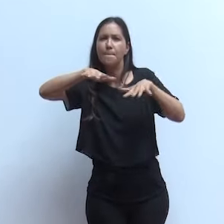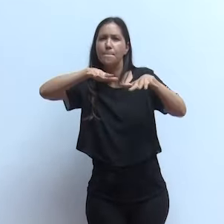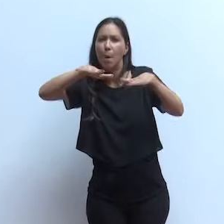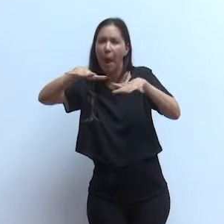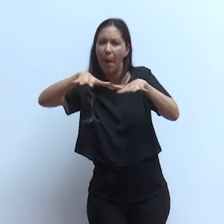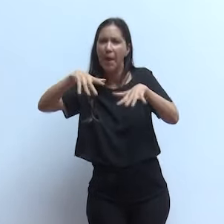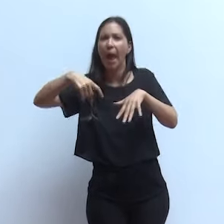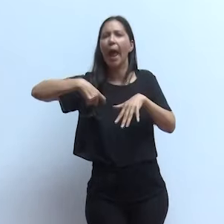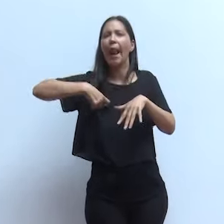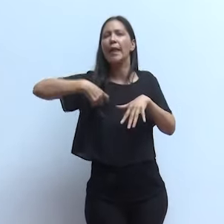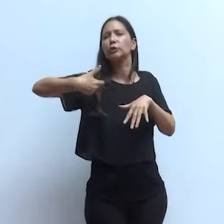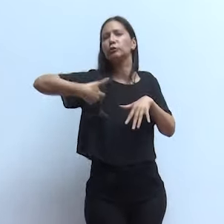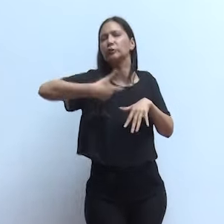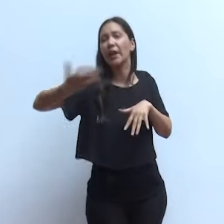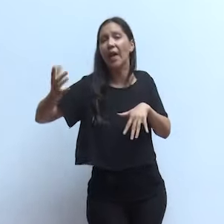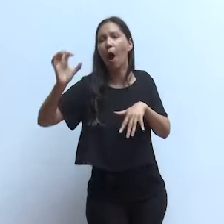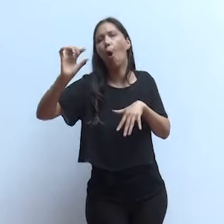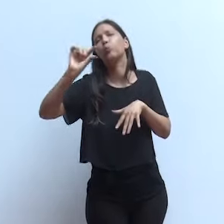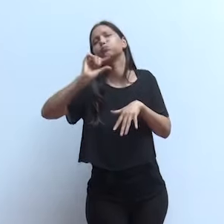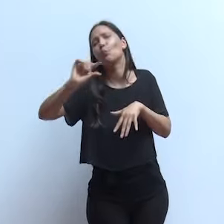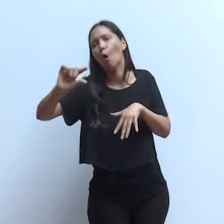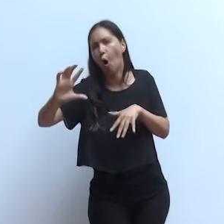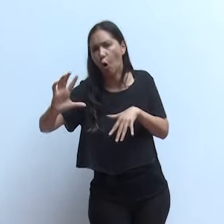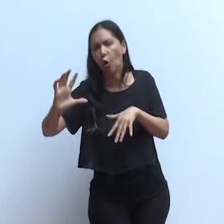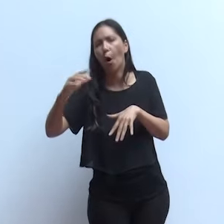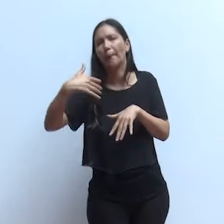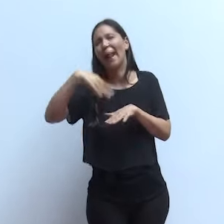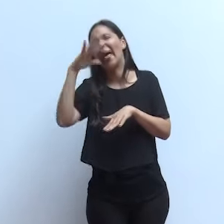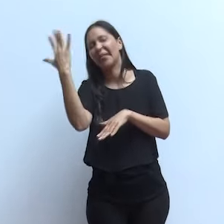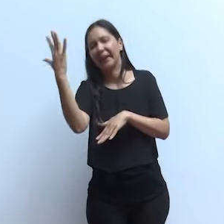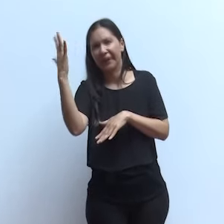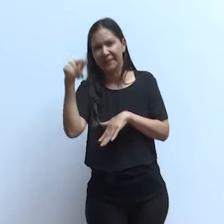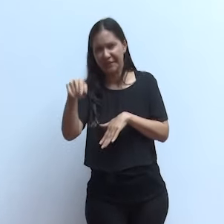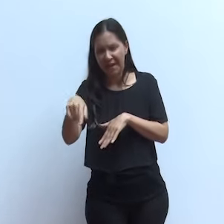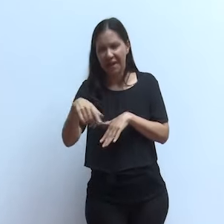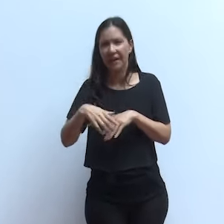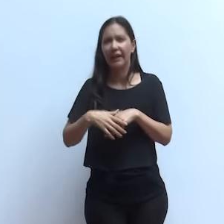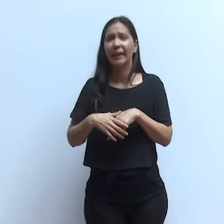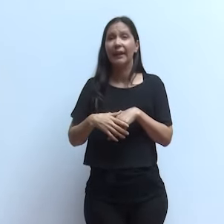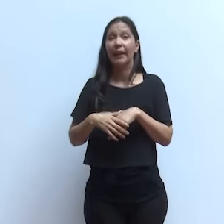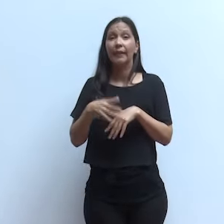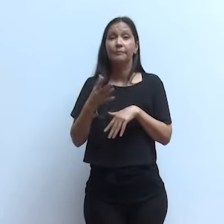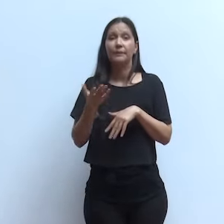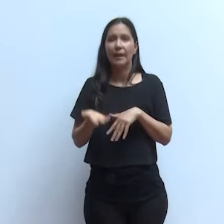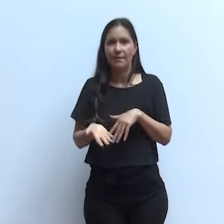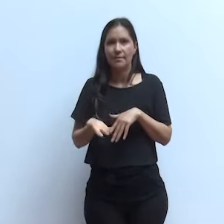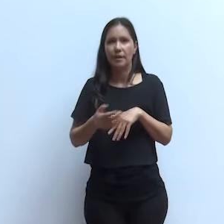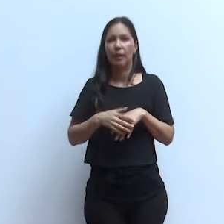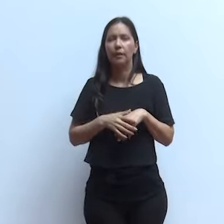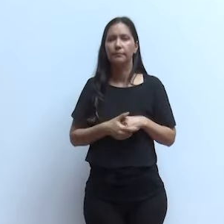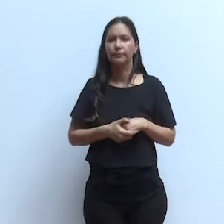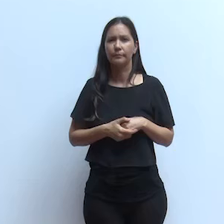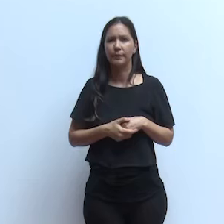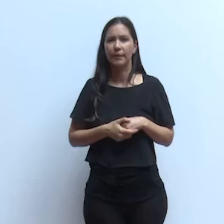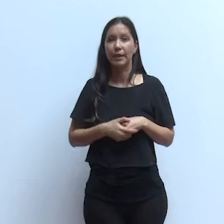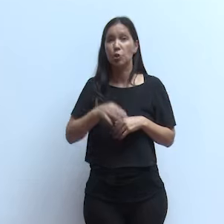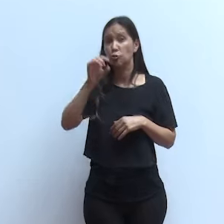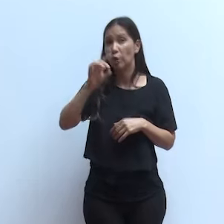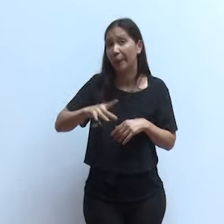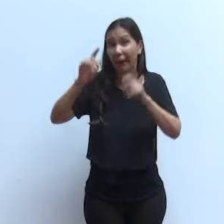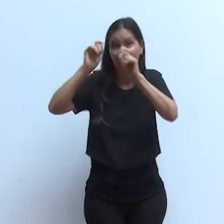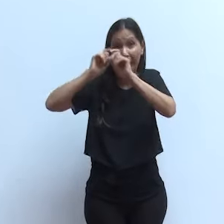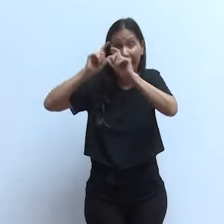o parte de ella a la derecha No no es tener necesariamente ideas de